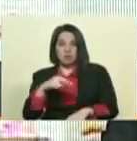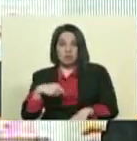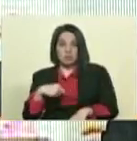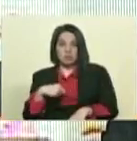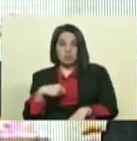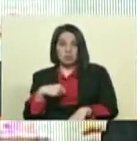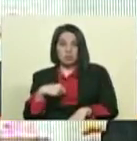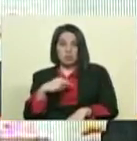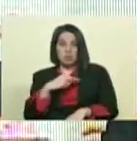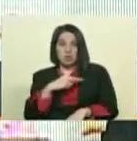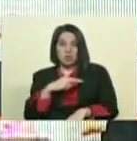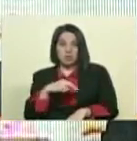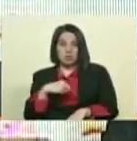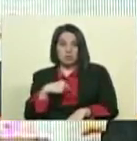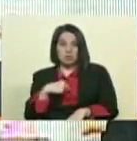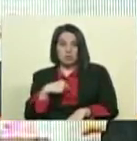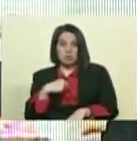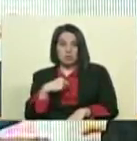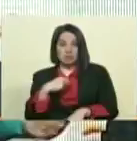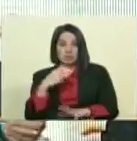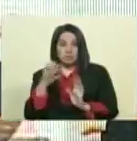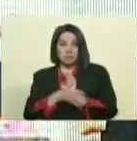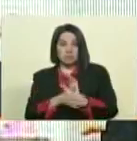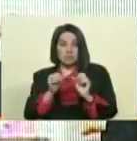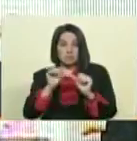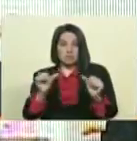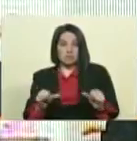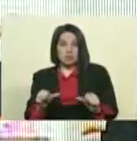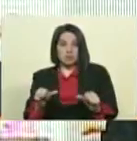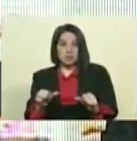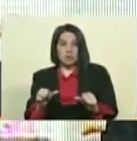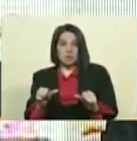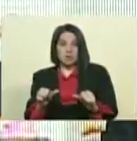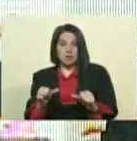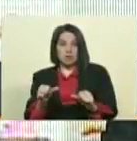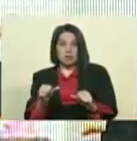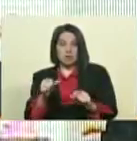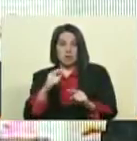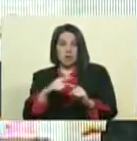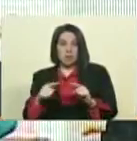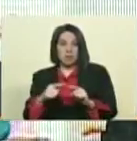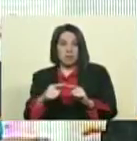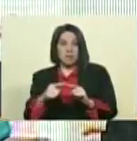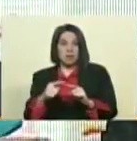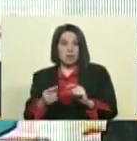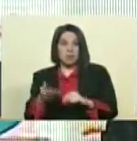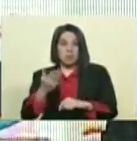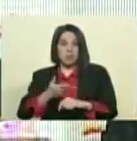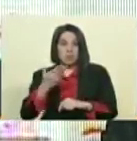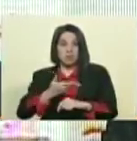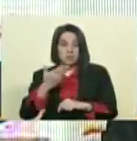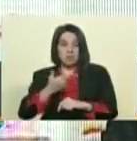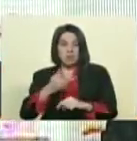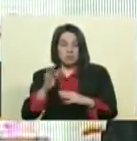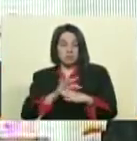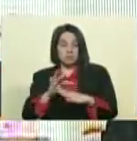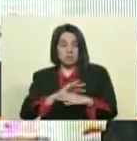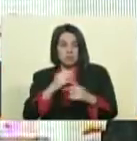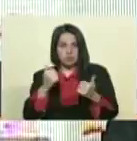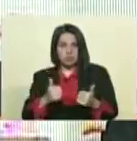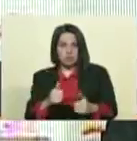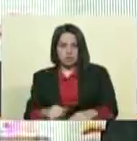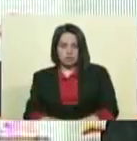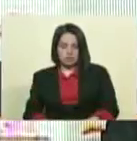nuestro sistema de justicia, de manera independiente, pero de manera eficaz para el país, funcione de manera